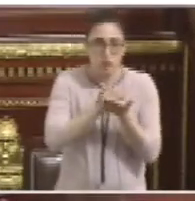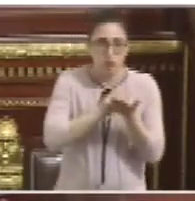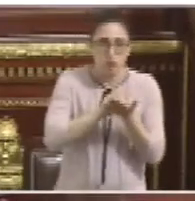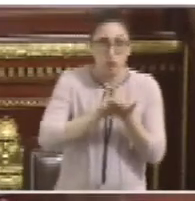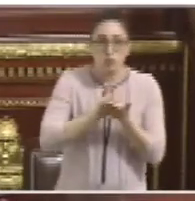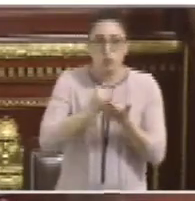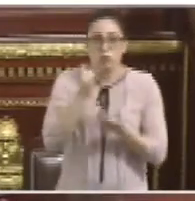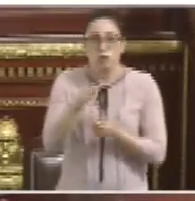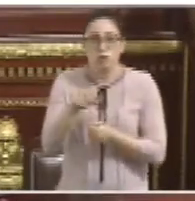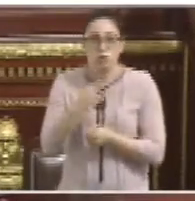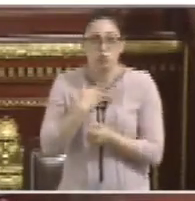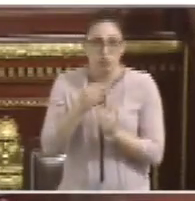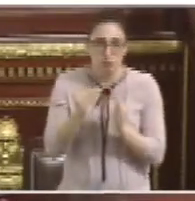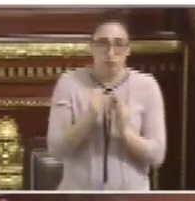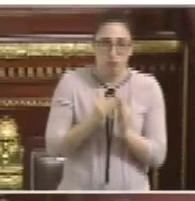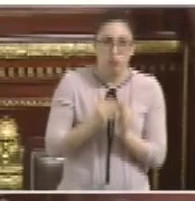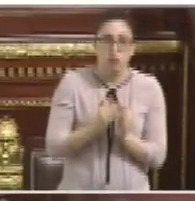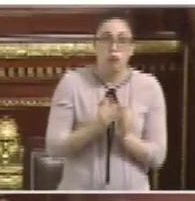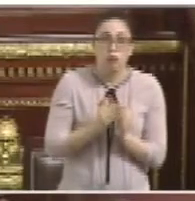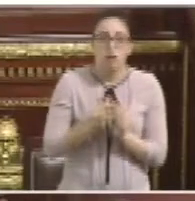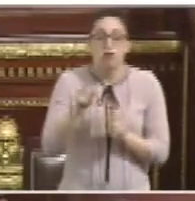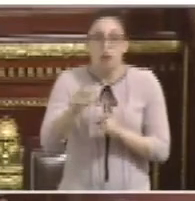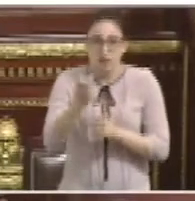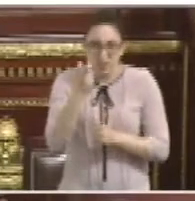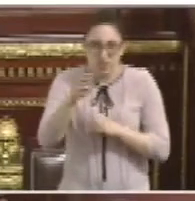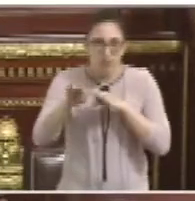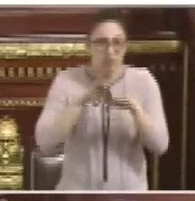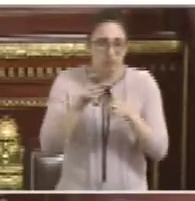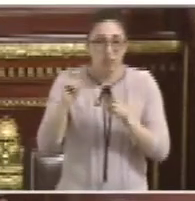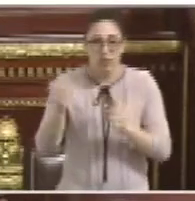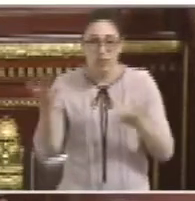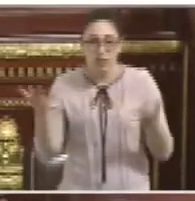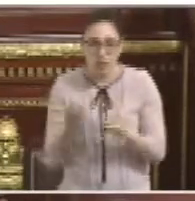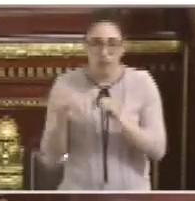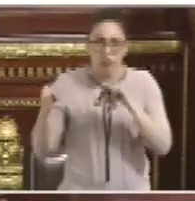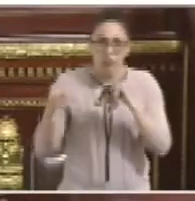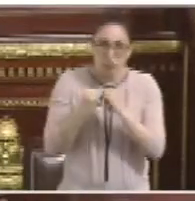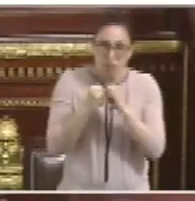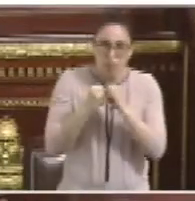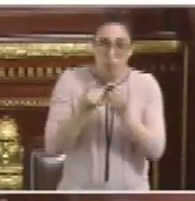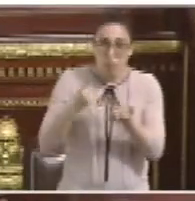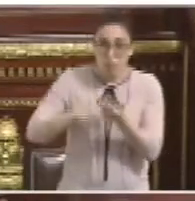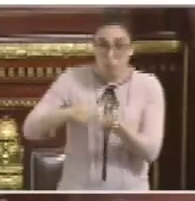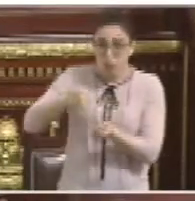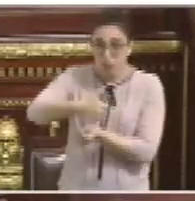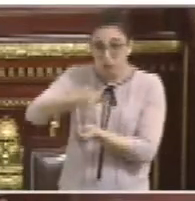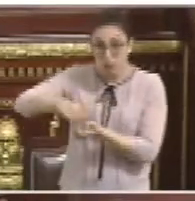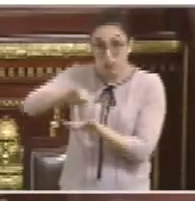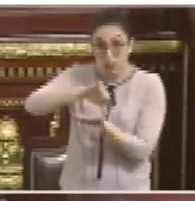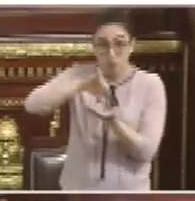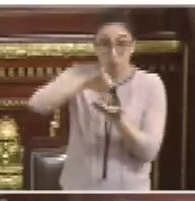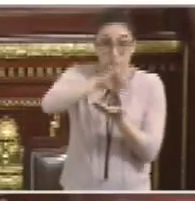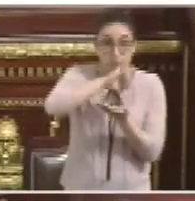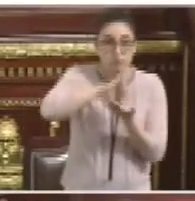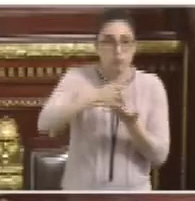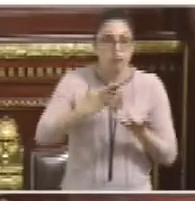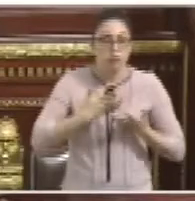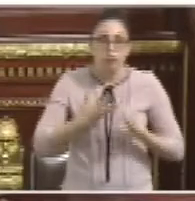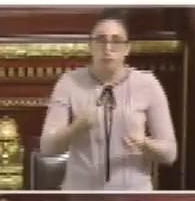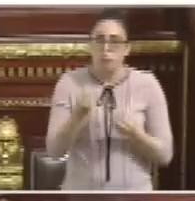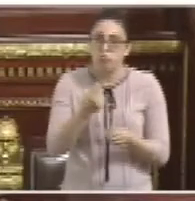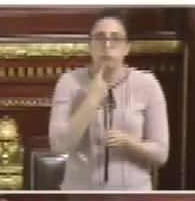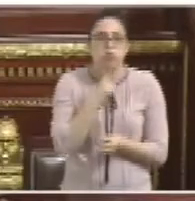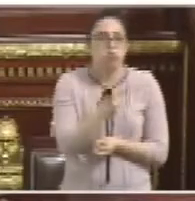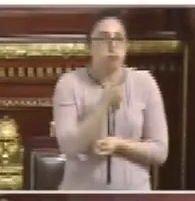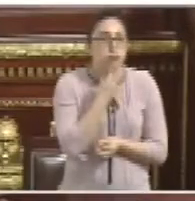vulnerabilidad social. No obstante la labor loable que debiera desarrollarse en estos centros, existen innumerables quejas formuladas